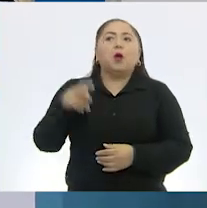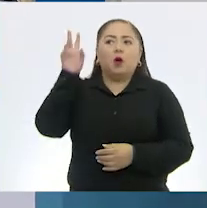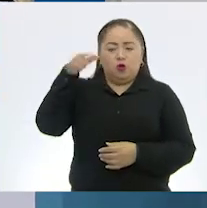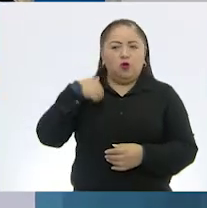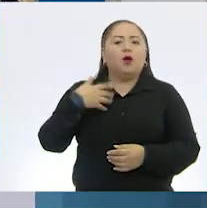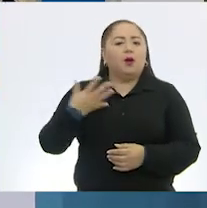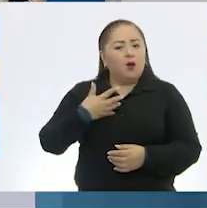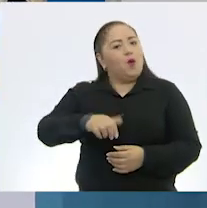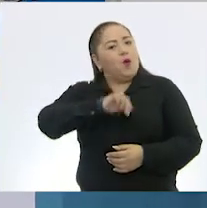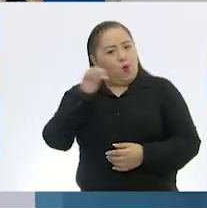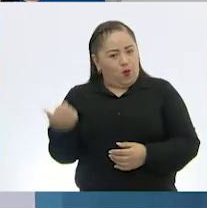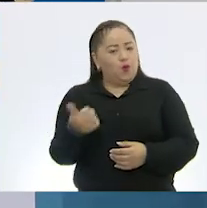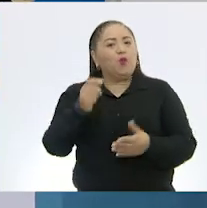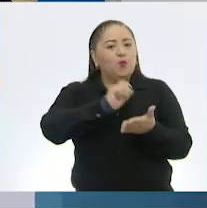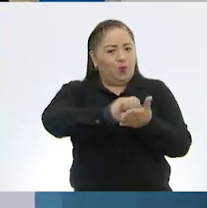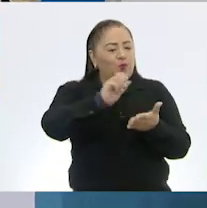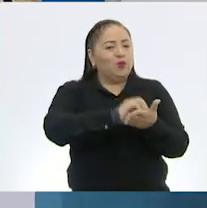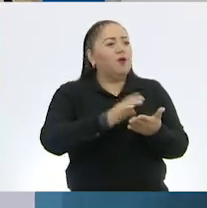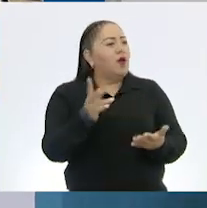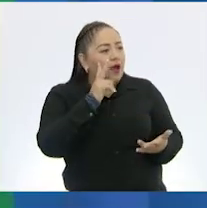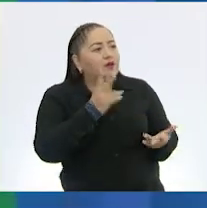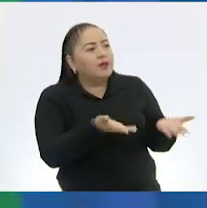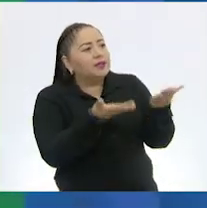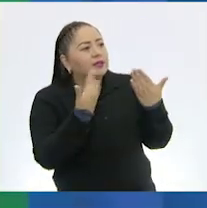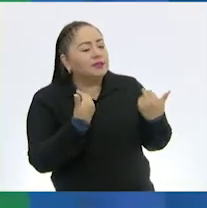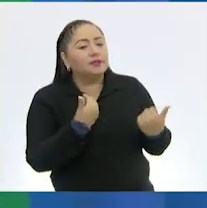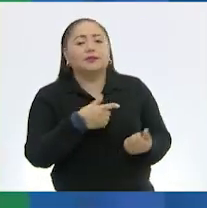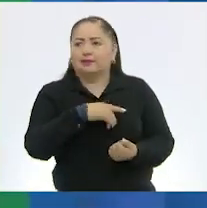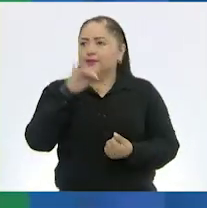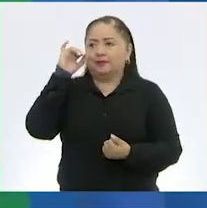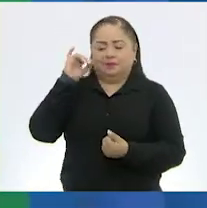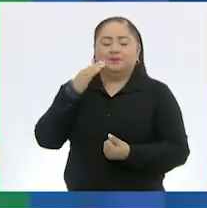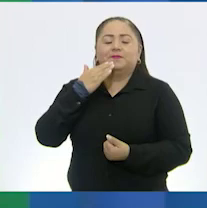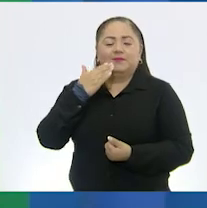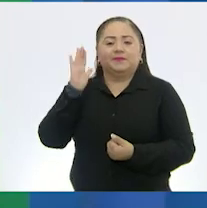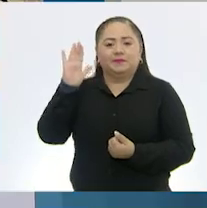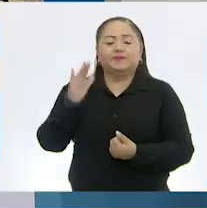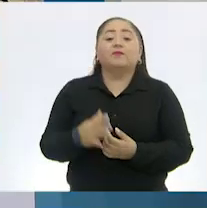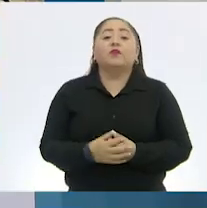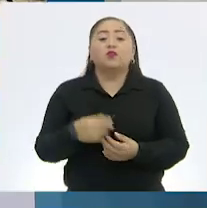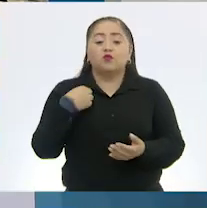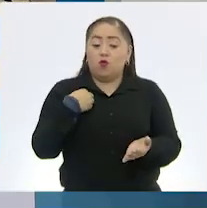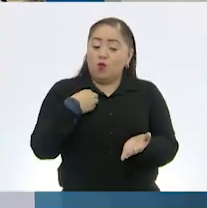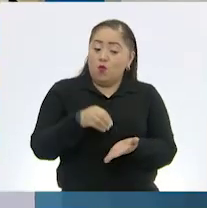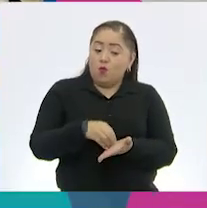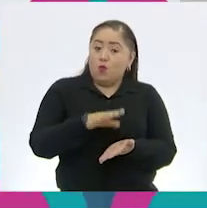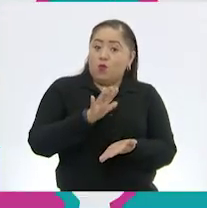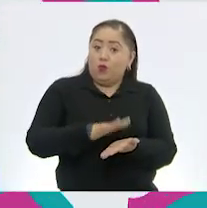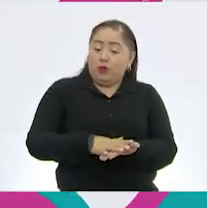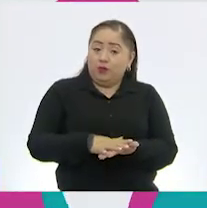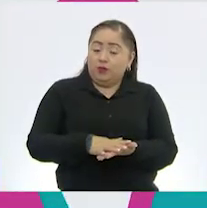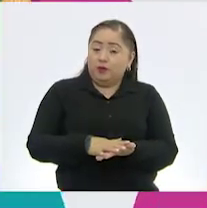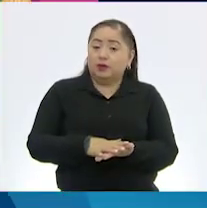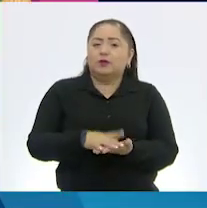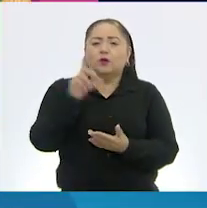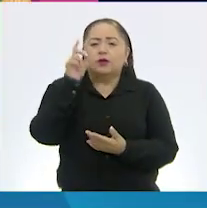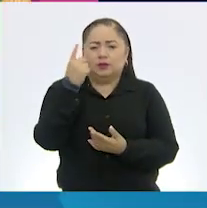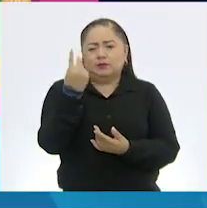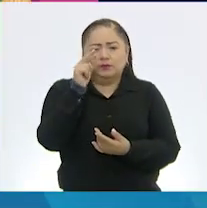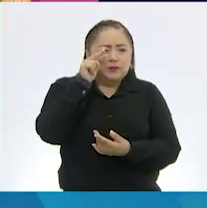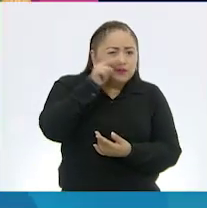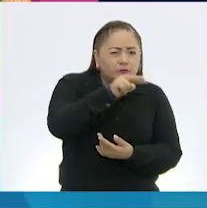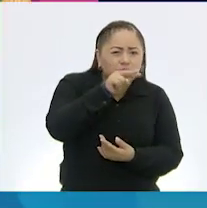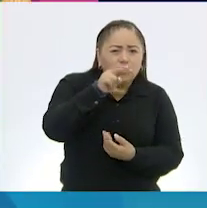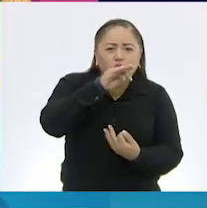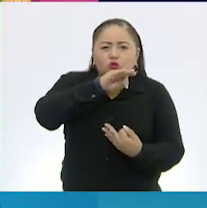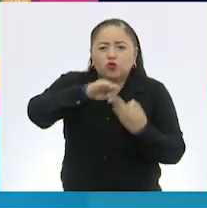apuntes para complementar. Adelante, Juan Carlos. Muy bien, perfecto. Bueno, yo apunté que observamos